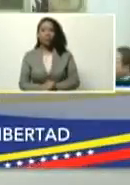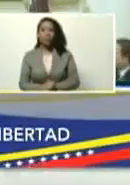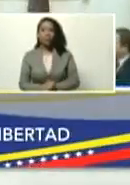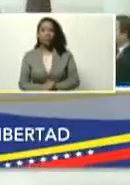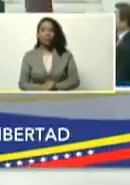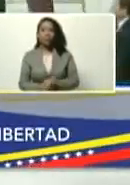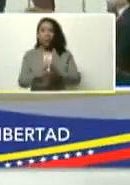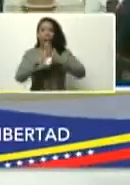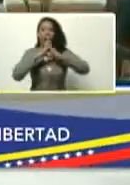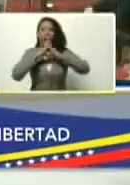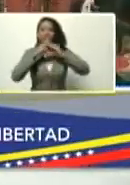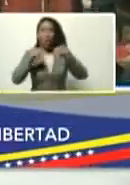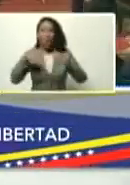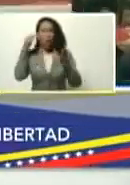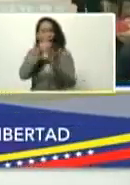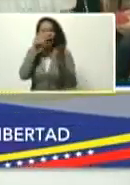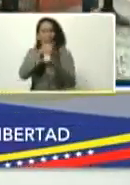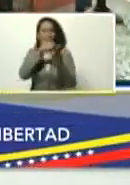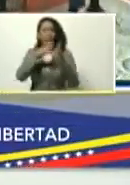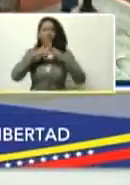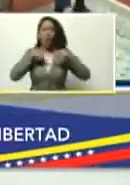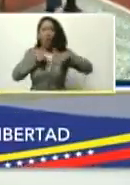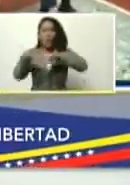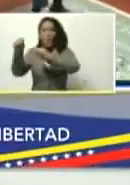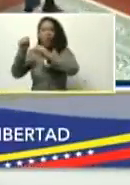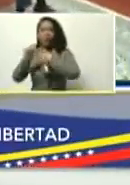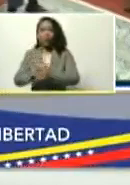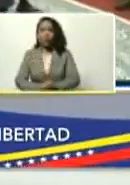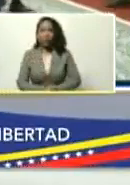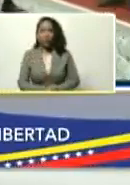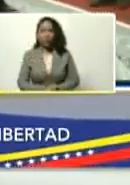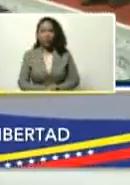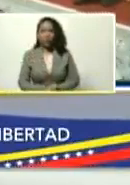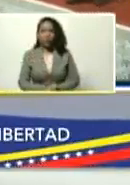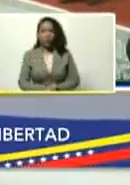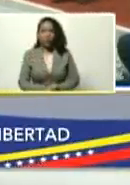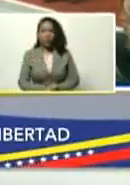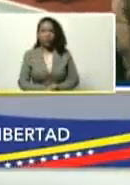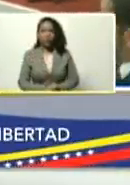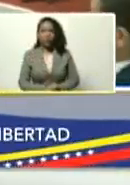a todos los ataques de todos los imperios.